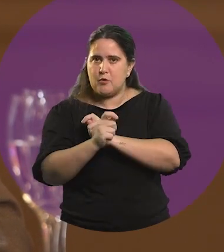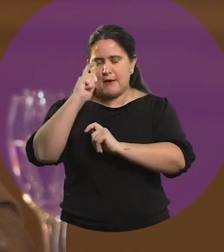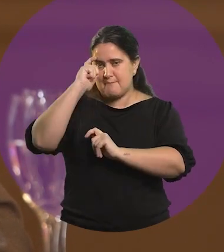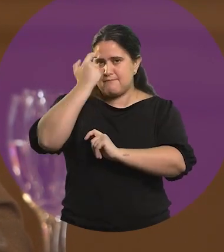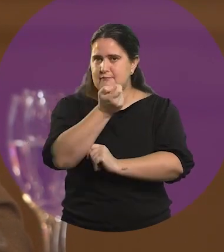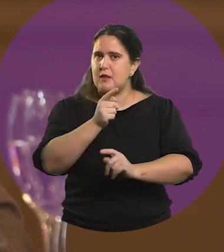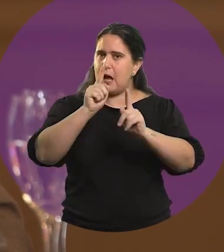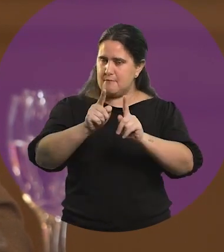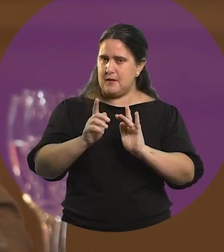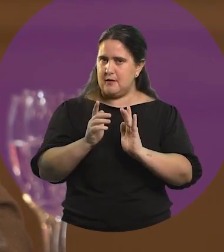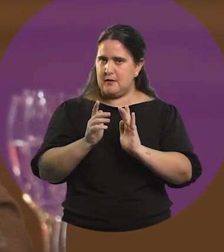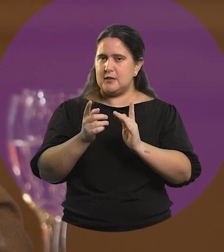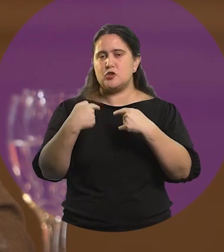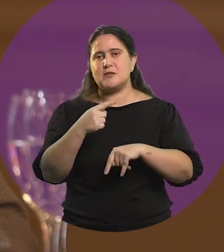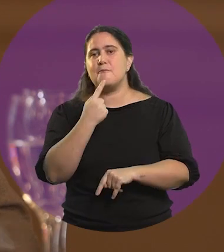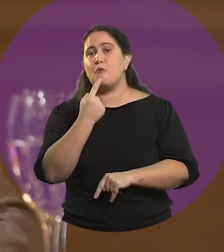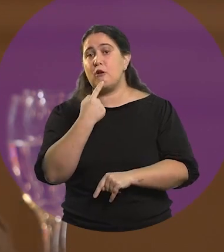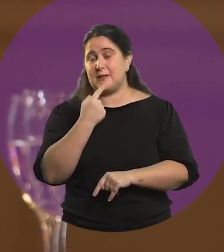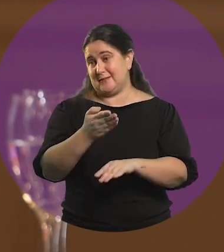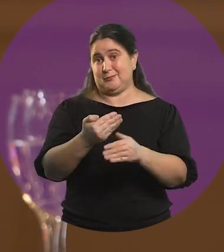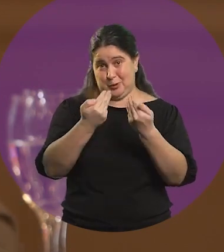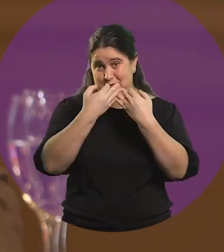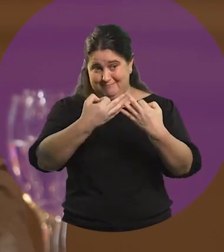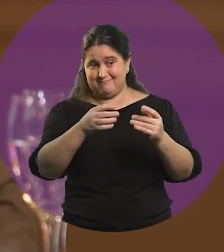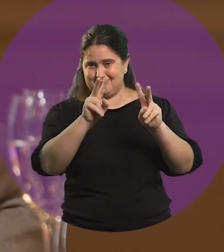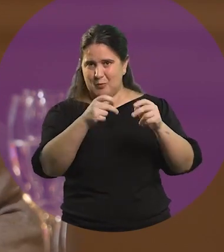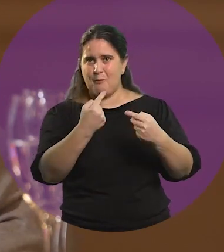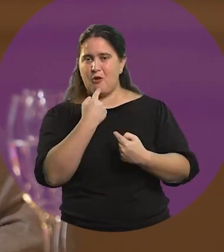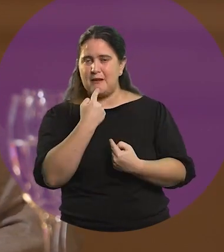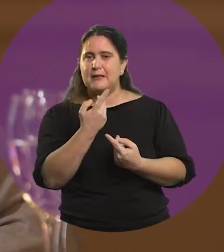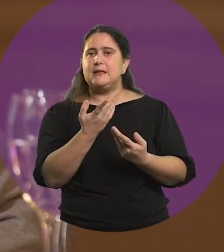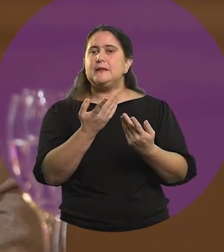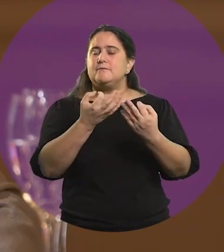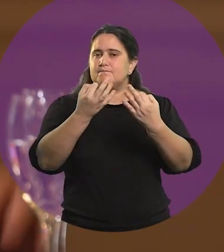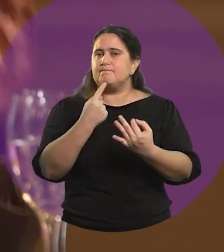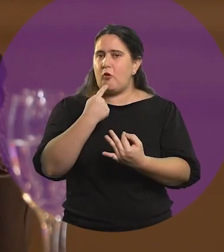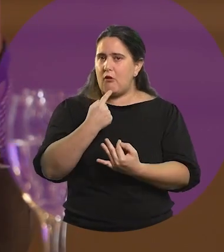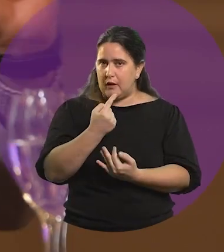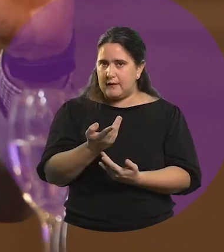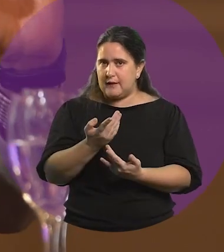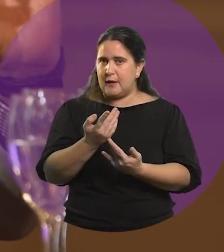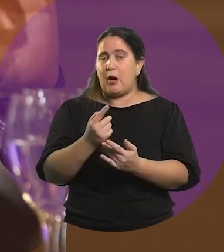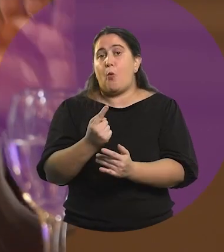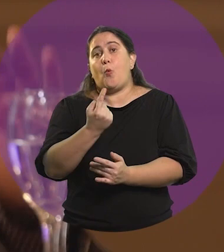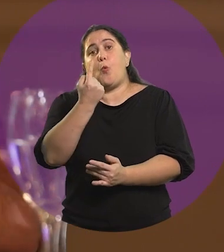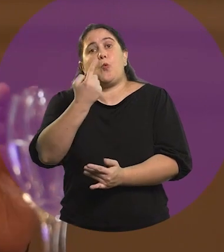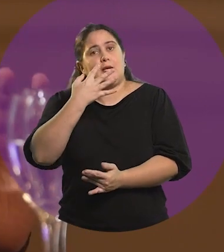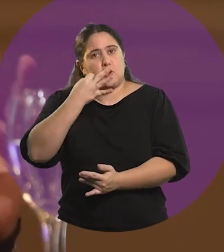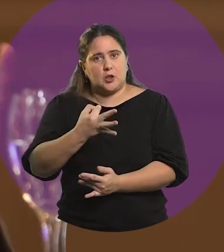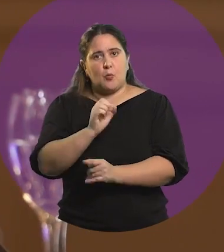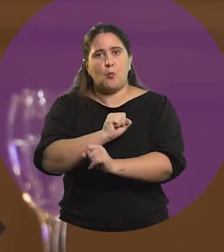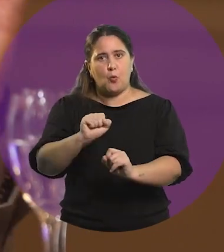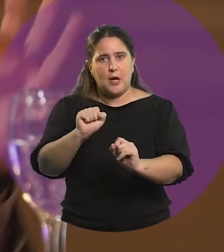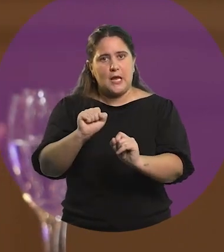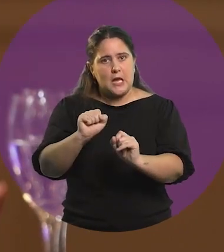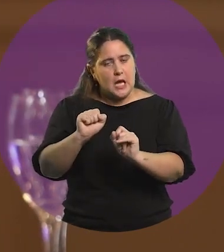Entonces, las políticas, que fue la pregunta concreta, para dar como una clave que me parece que puede